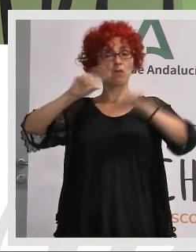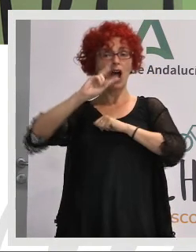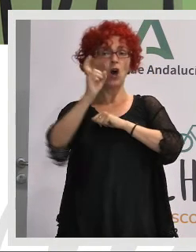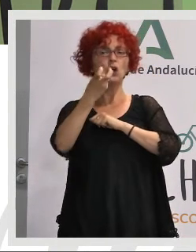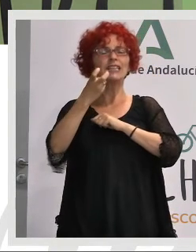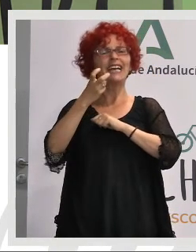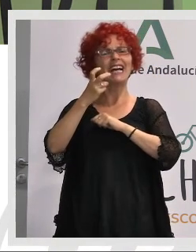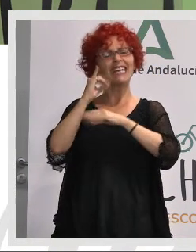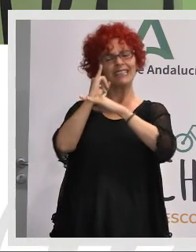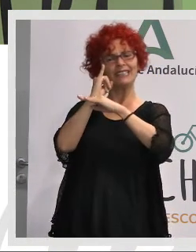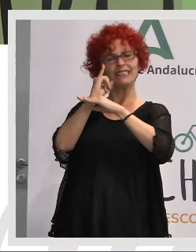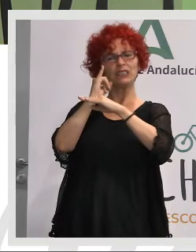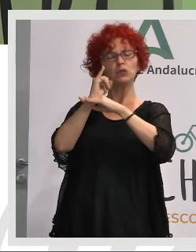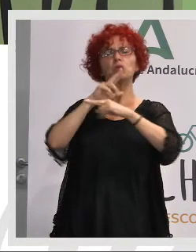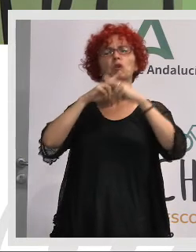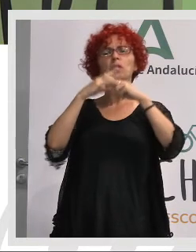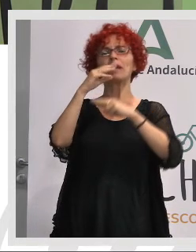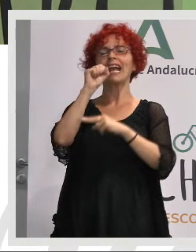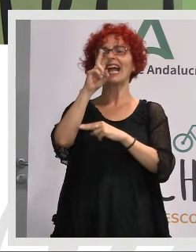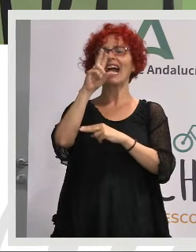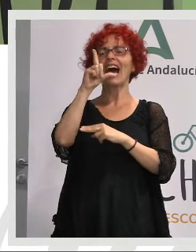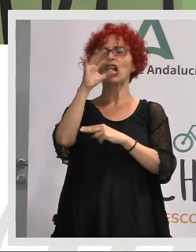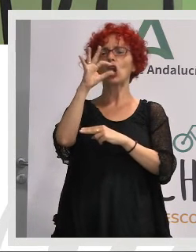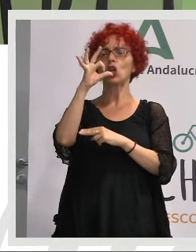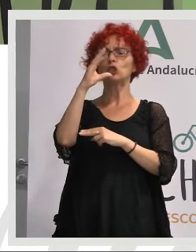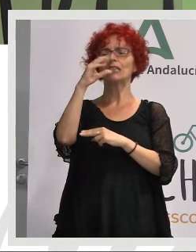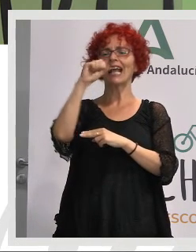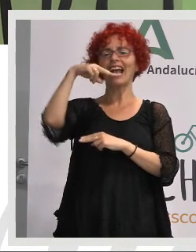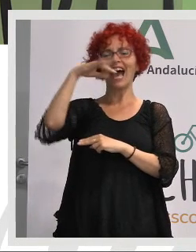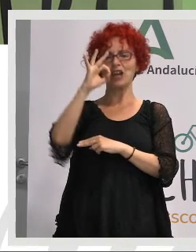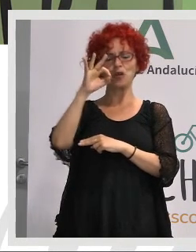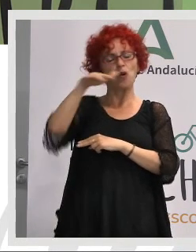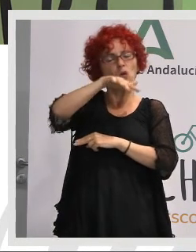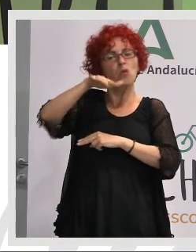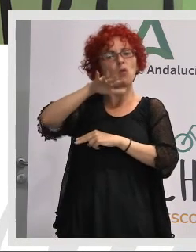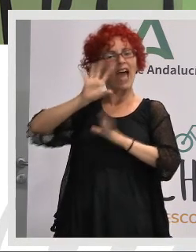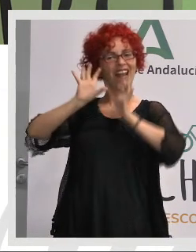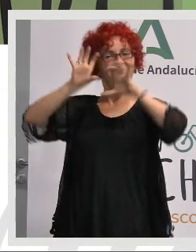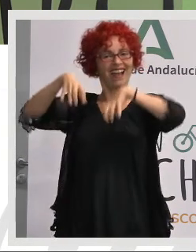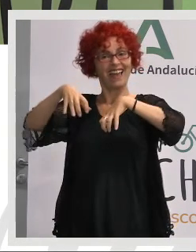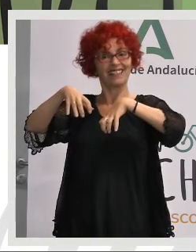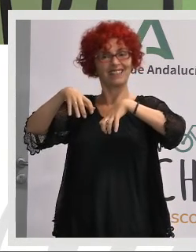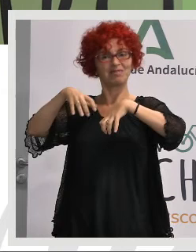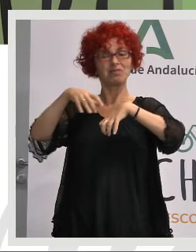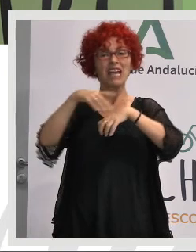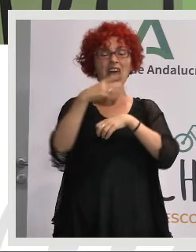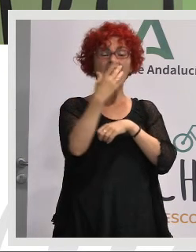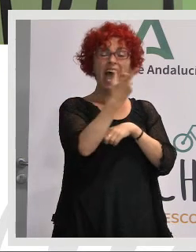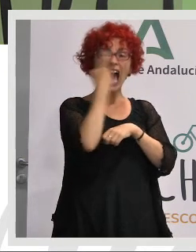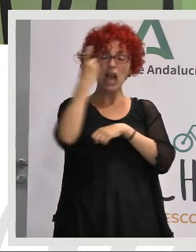Educación Secundaria Carlos Cano, de Los Barrios, en Cádiz, en la categoría de más de 12 años. Es un